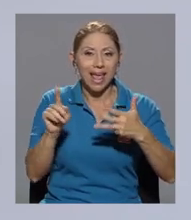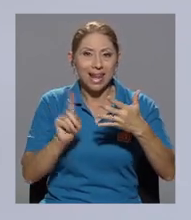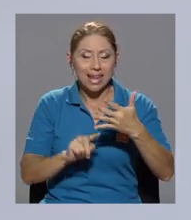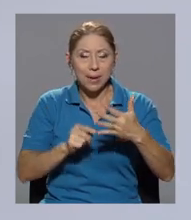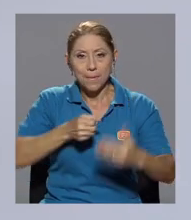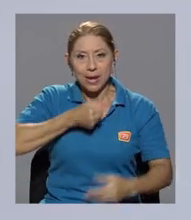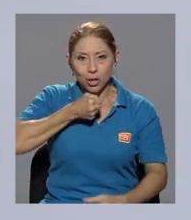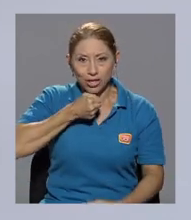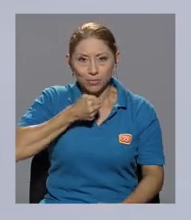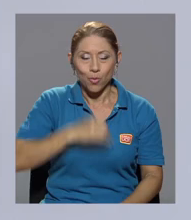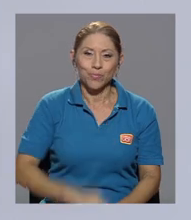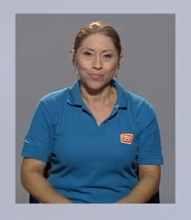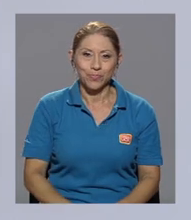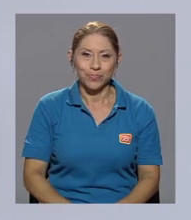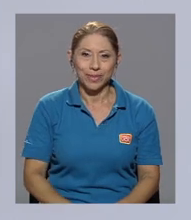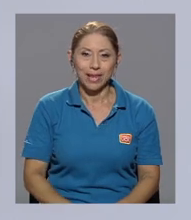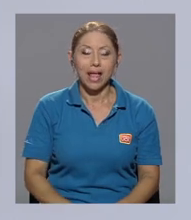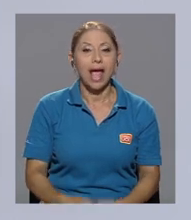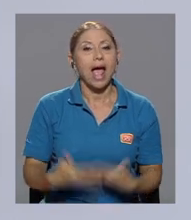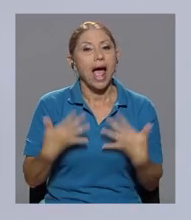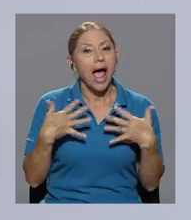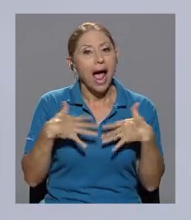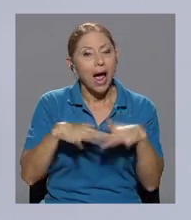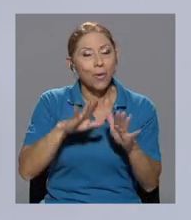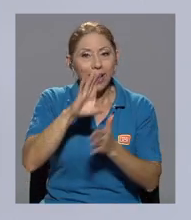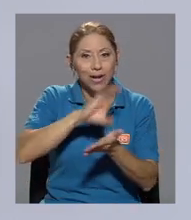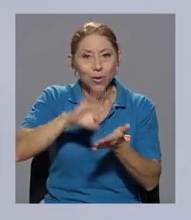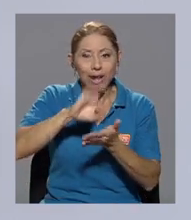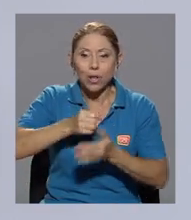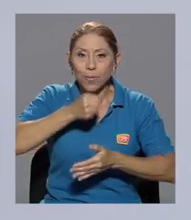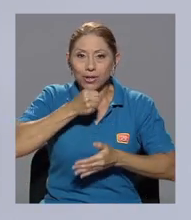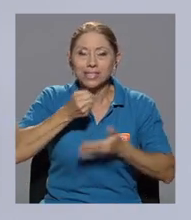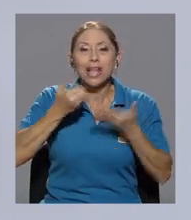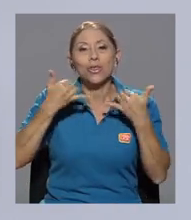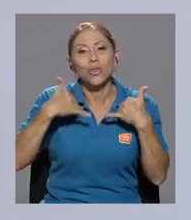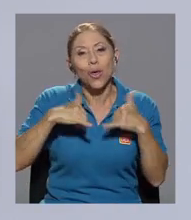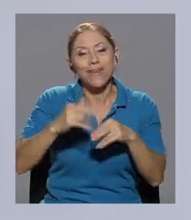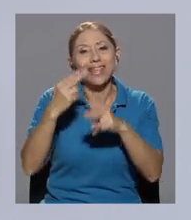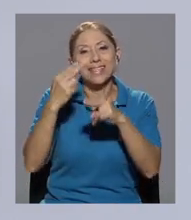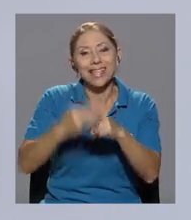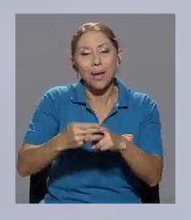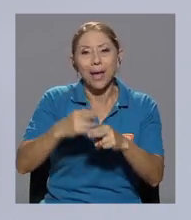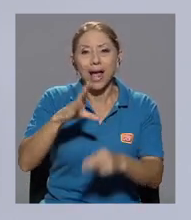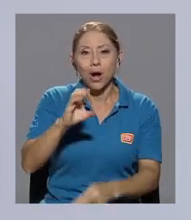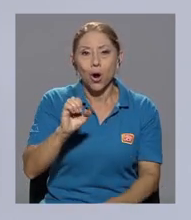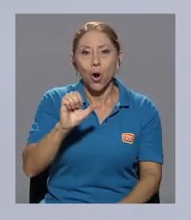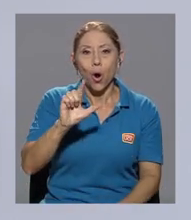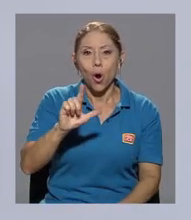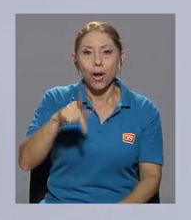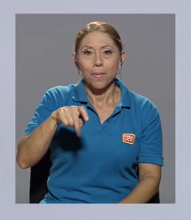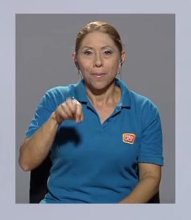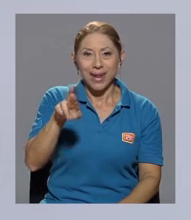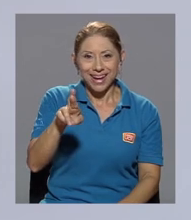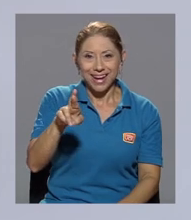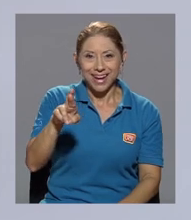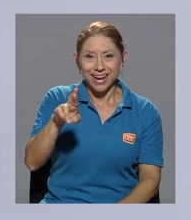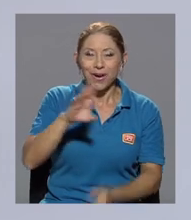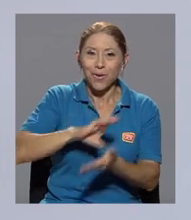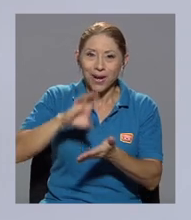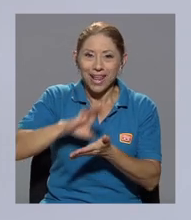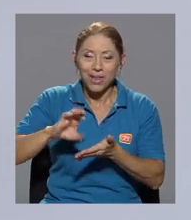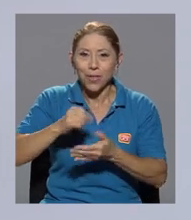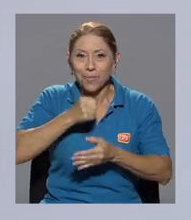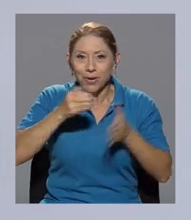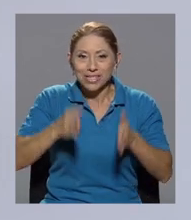periodismo verdad este aunque el colegio periodistas todavía se llame con el perdón de periodistas representa digamos a todas las